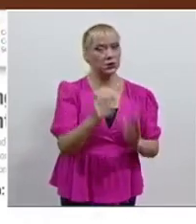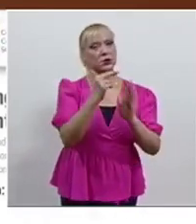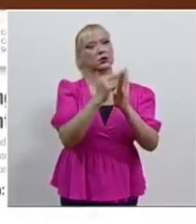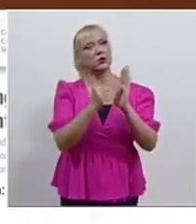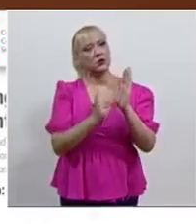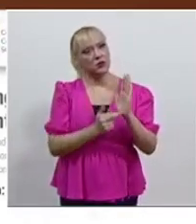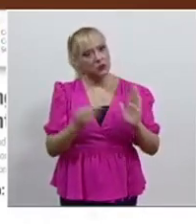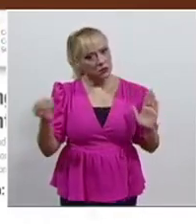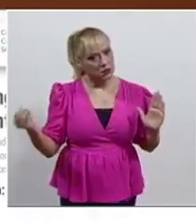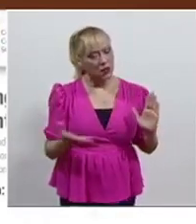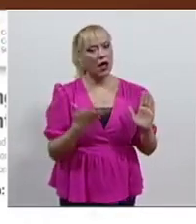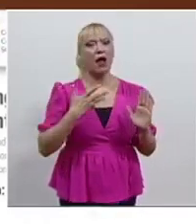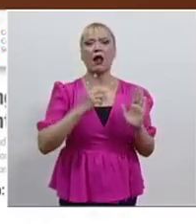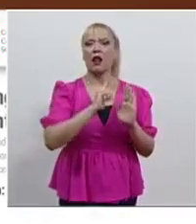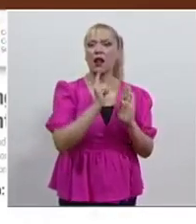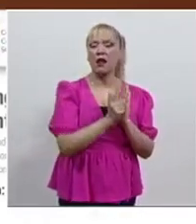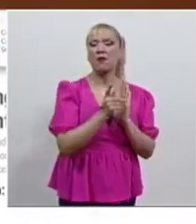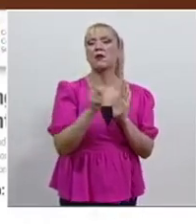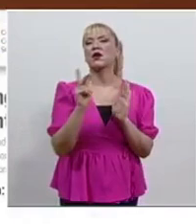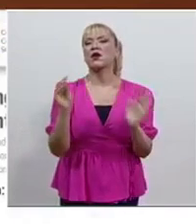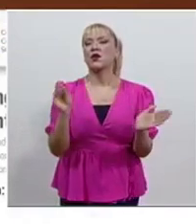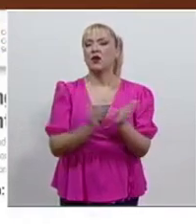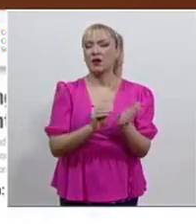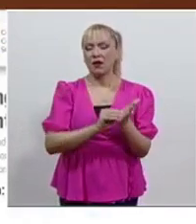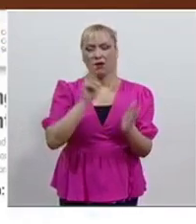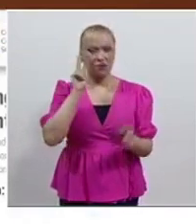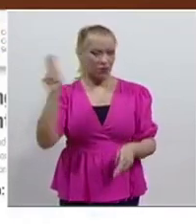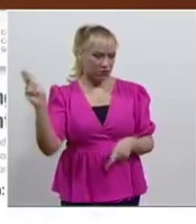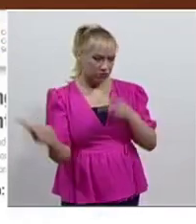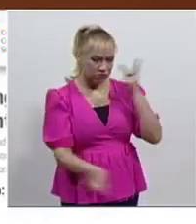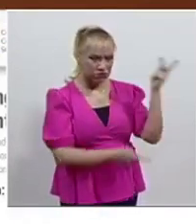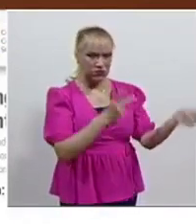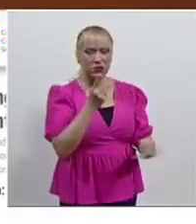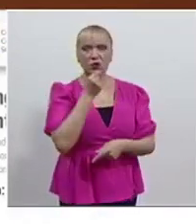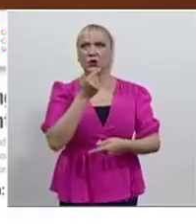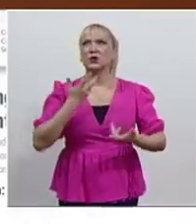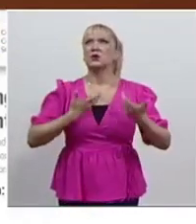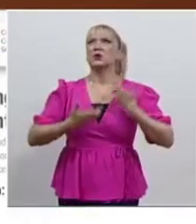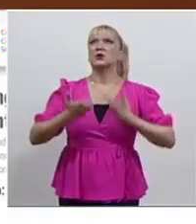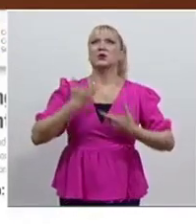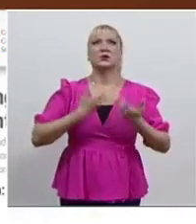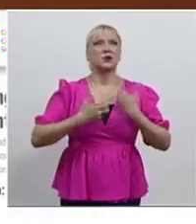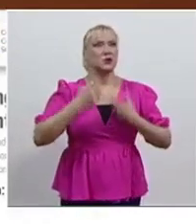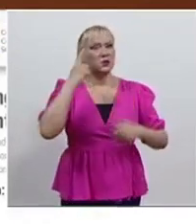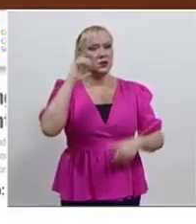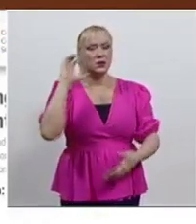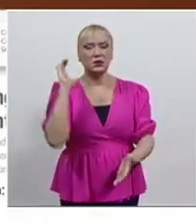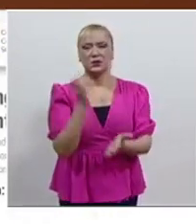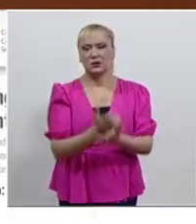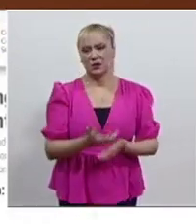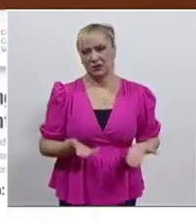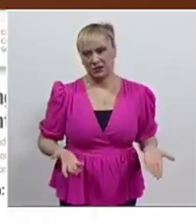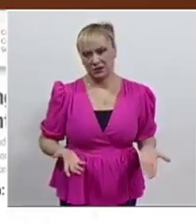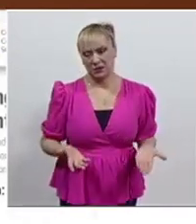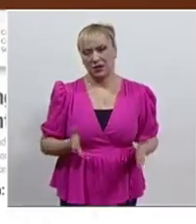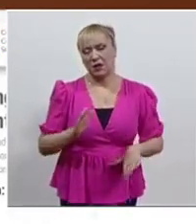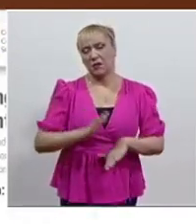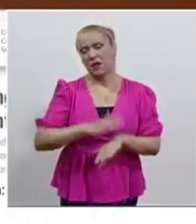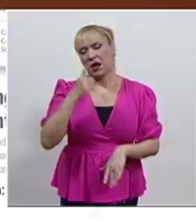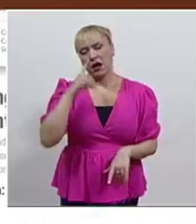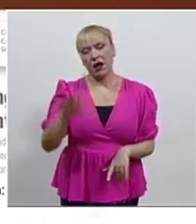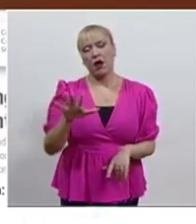pesar de normas, seguimos viendo interrogatorios revictimizantes, particularmente en delitos en los que